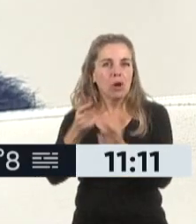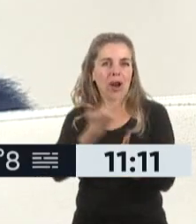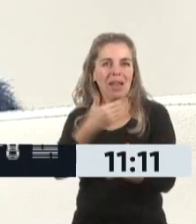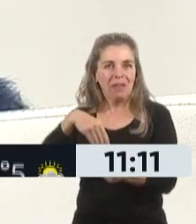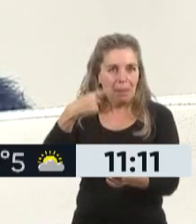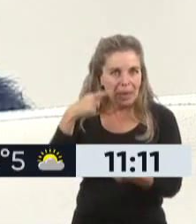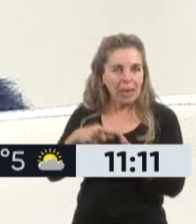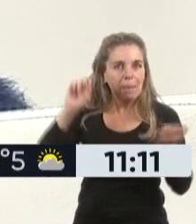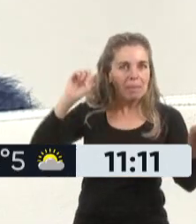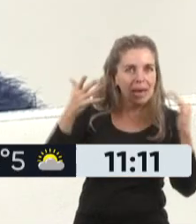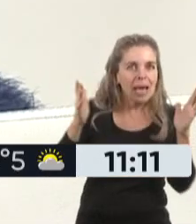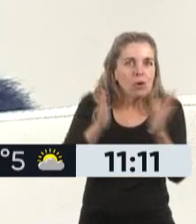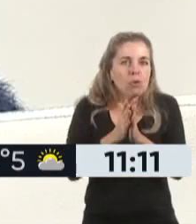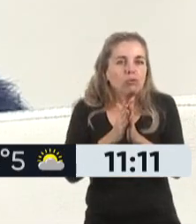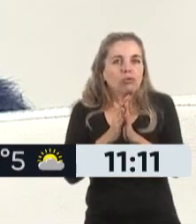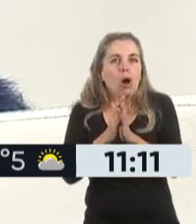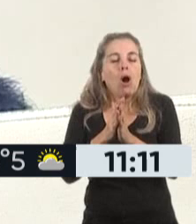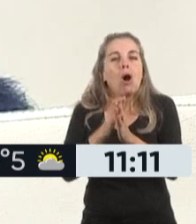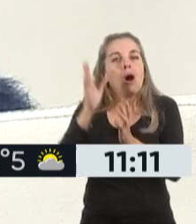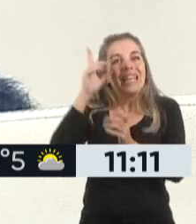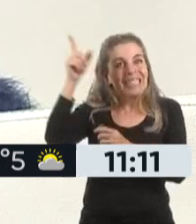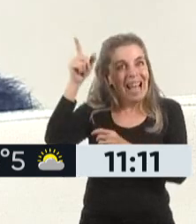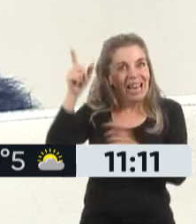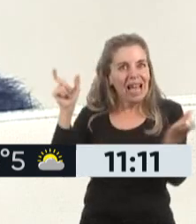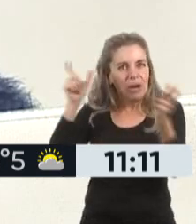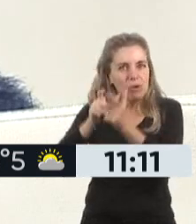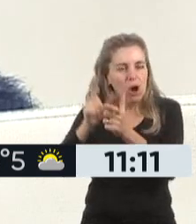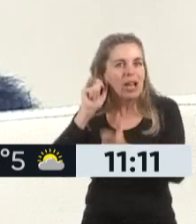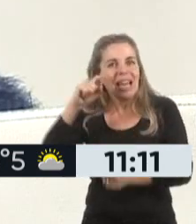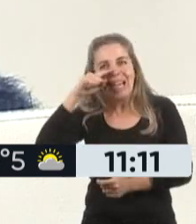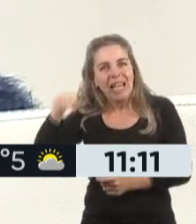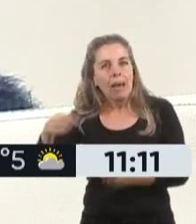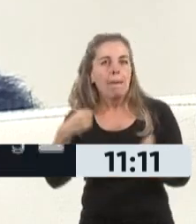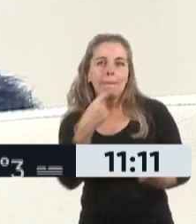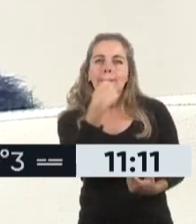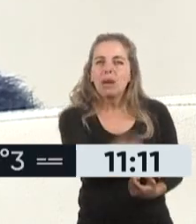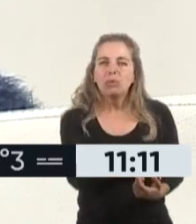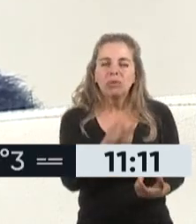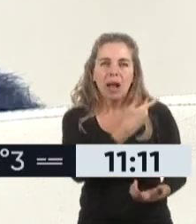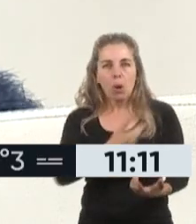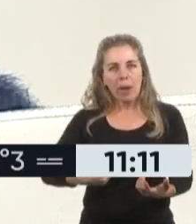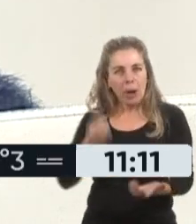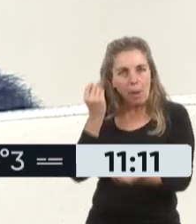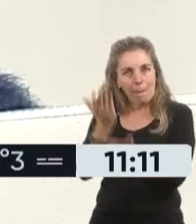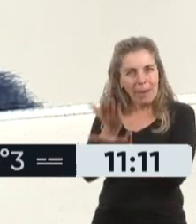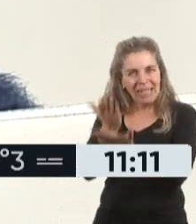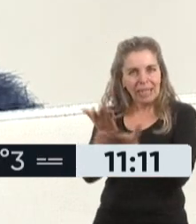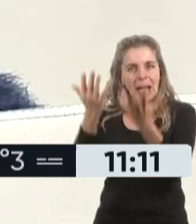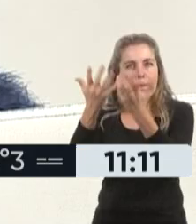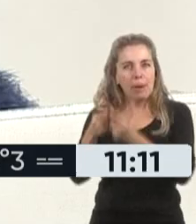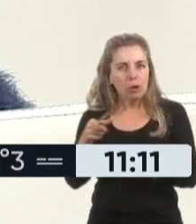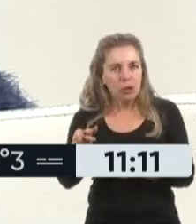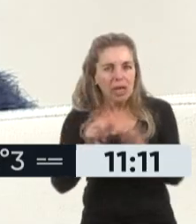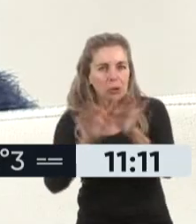con Georgieva en Italia en el marco del G7, ¿qué es lo que está negociando? ¿El gobierno le va a presentar un proyecto para salir